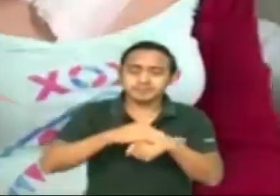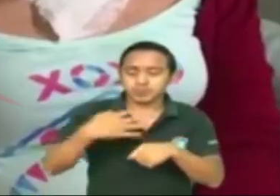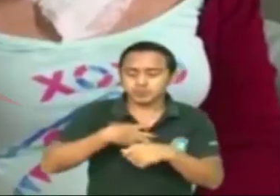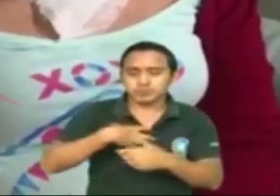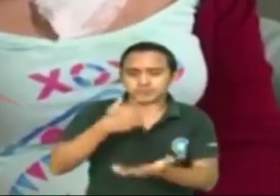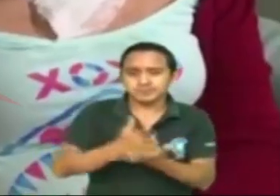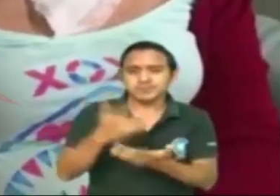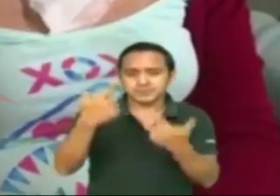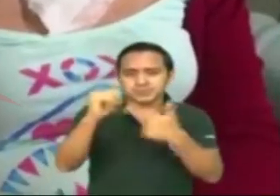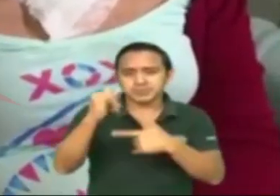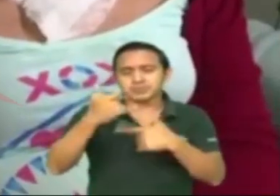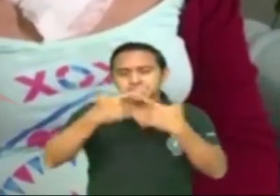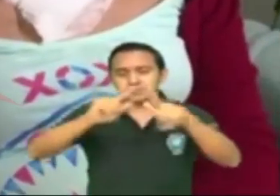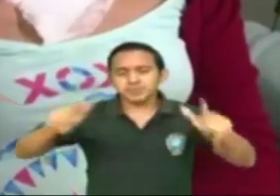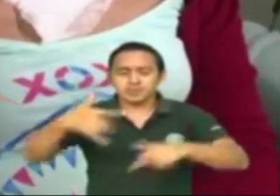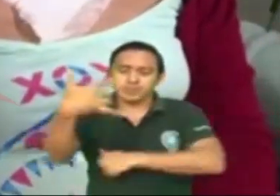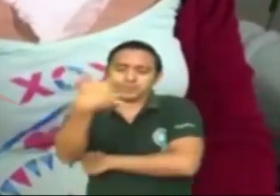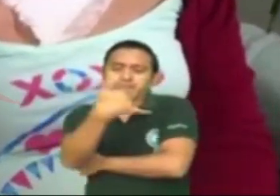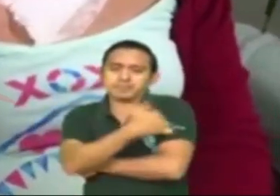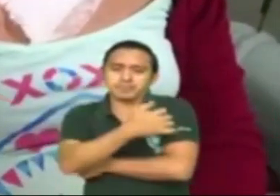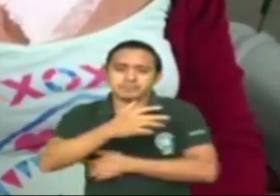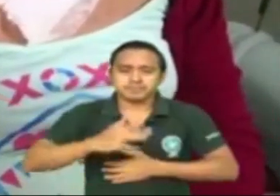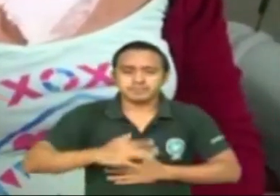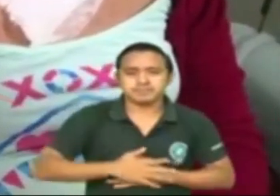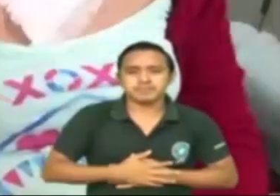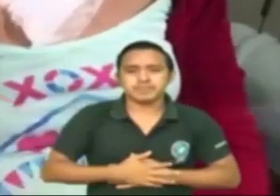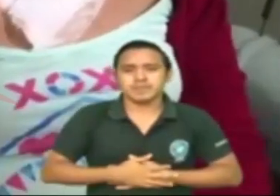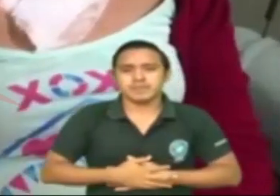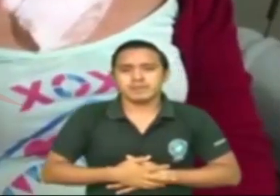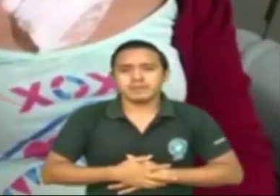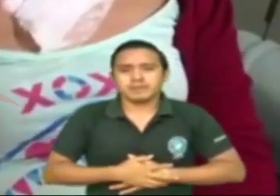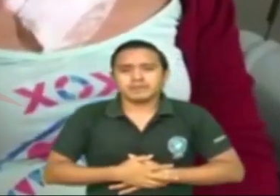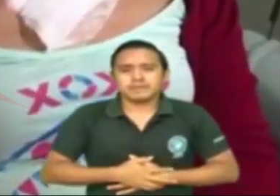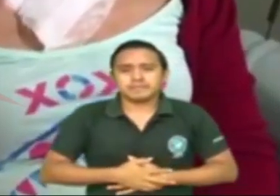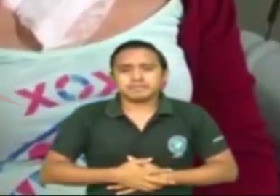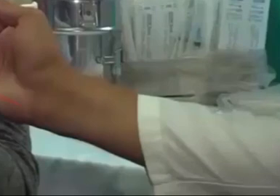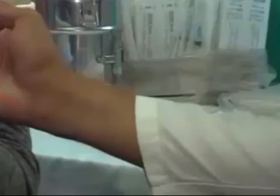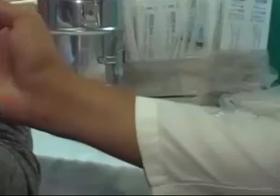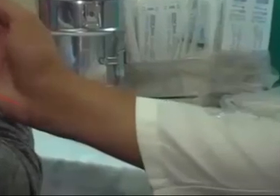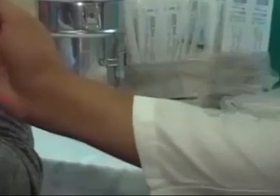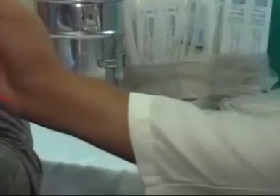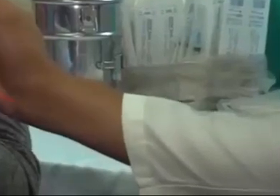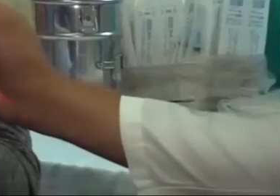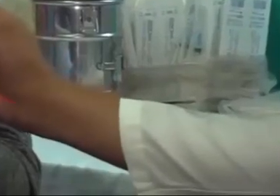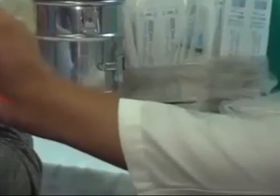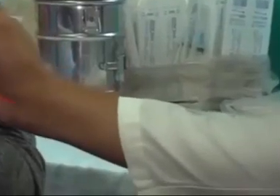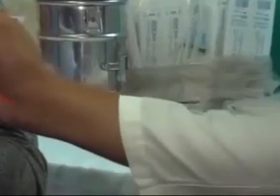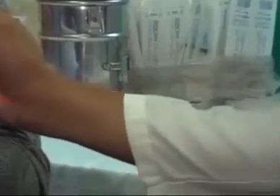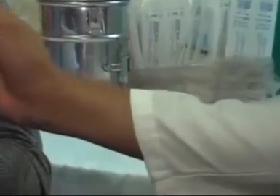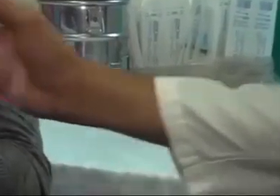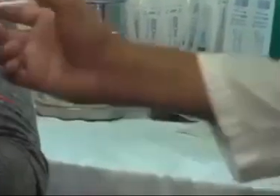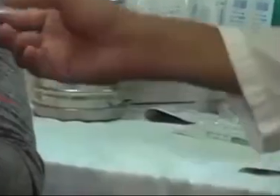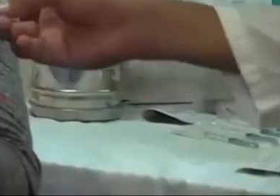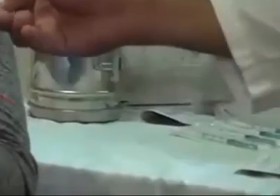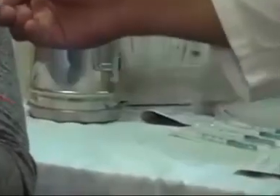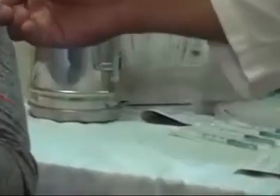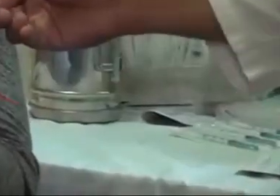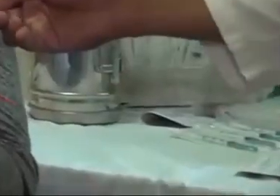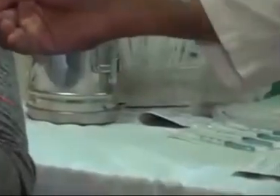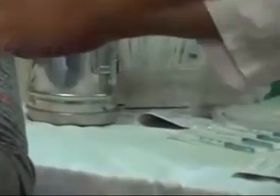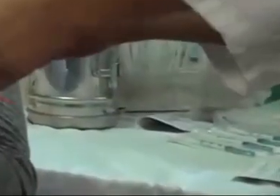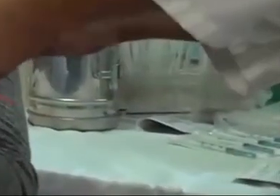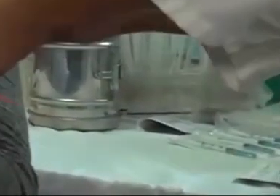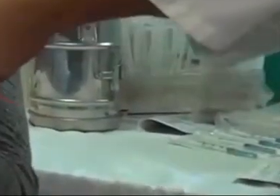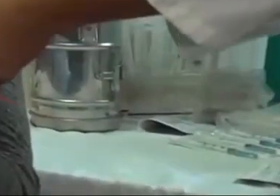señala que en la presente semana hubo un fallecido atribuible a la cob y 19 y además agregan que se presentaron